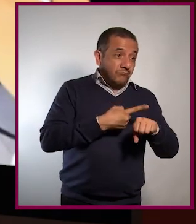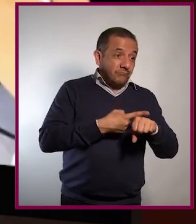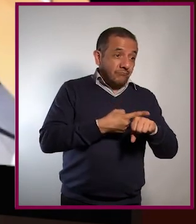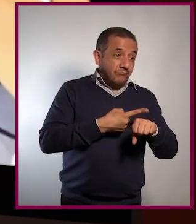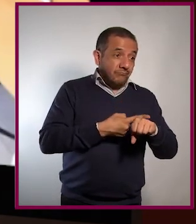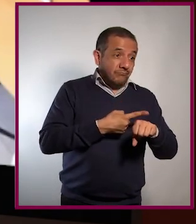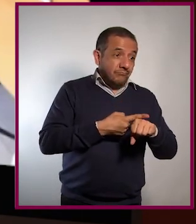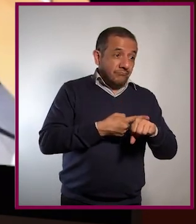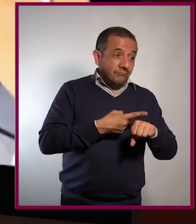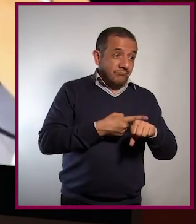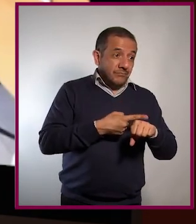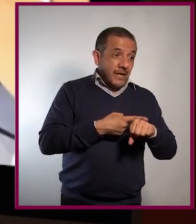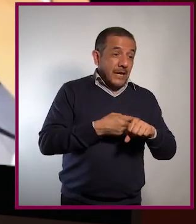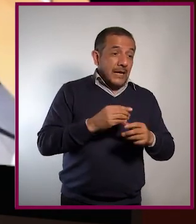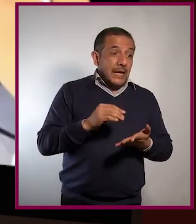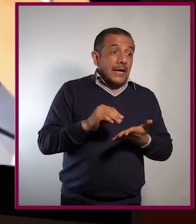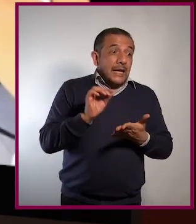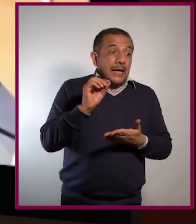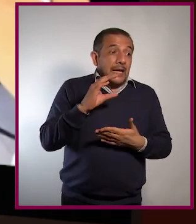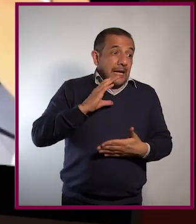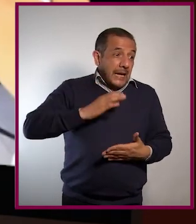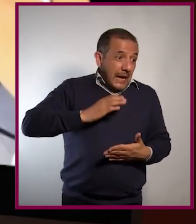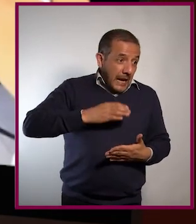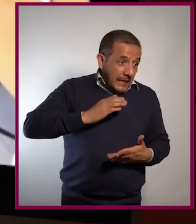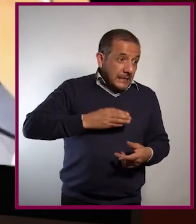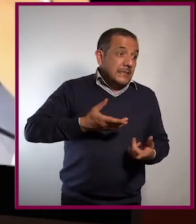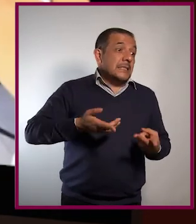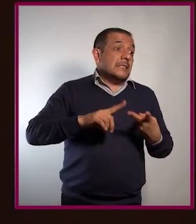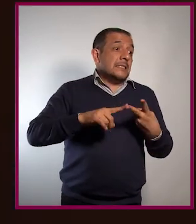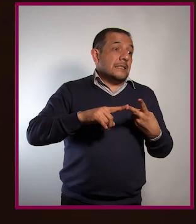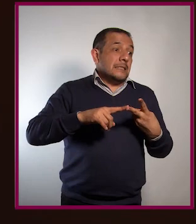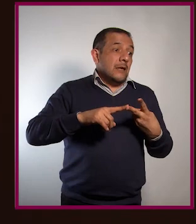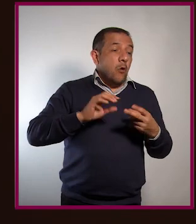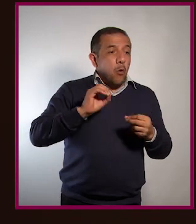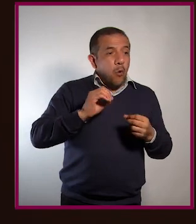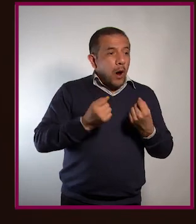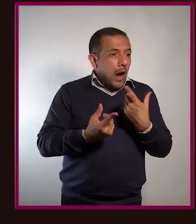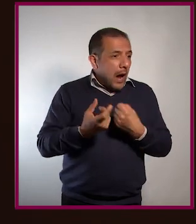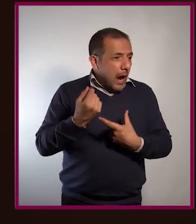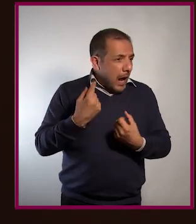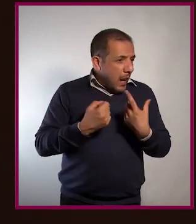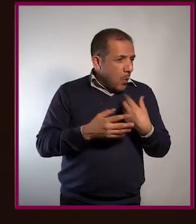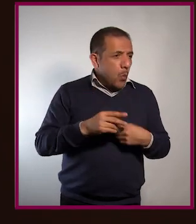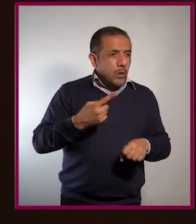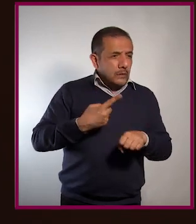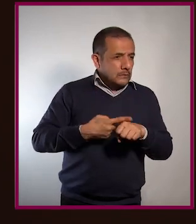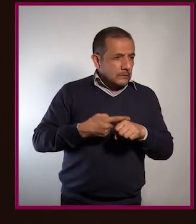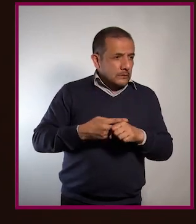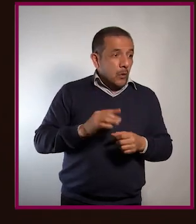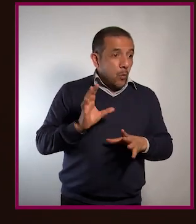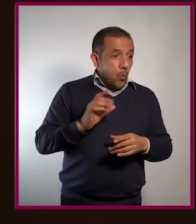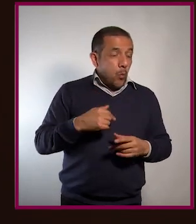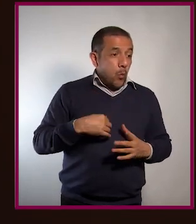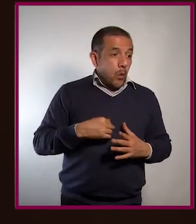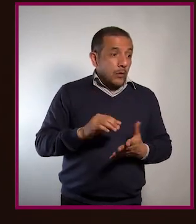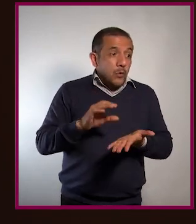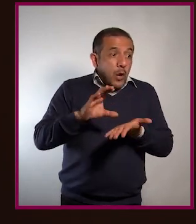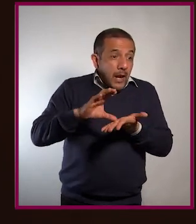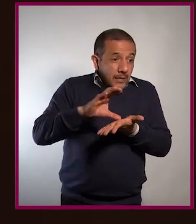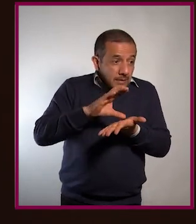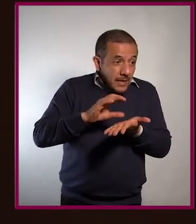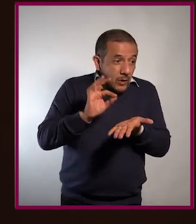alguna enfermedad que te baje las defensas, como cáncer, como enfermedades autoinmunes, porque al disminuir